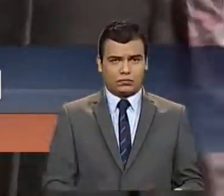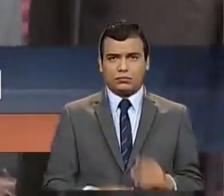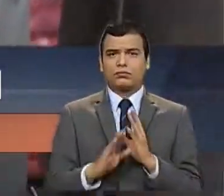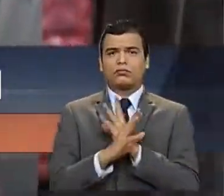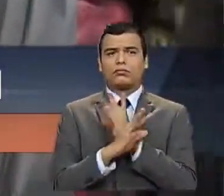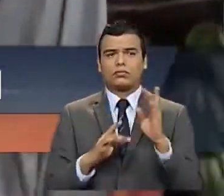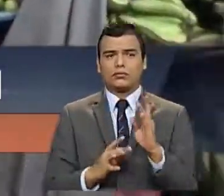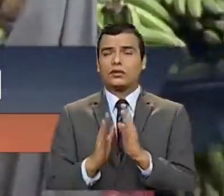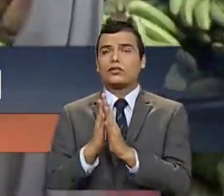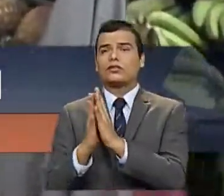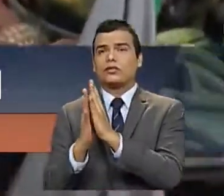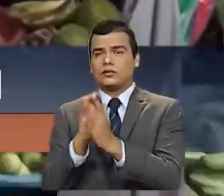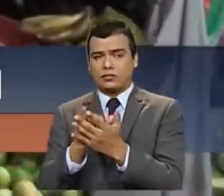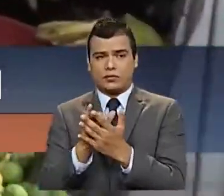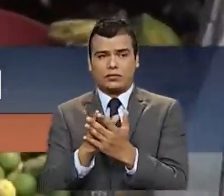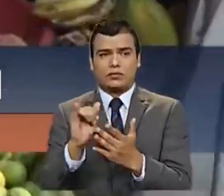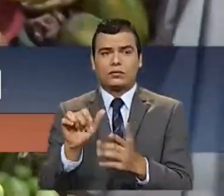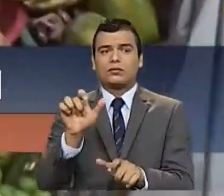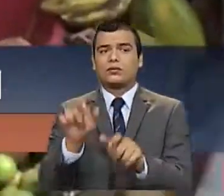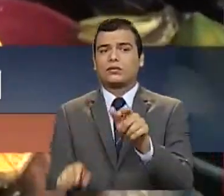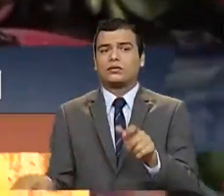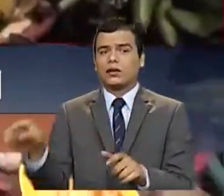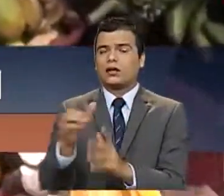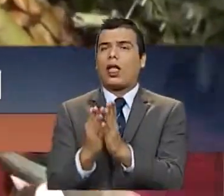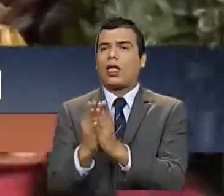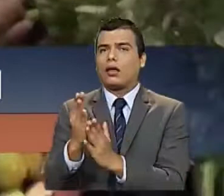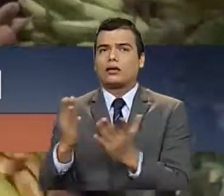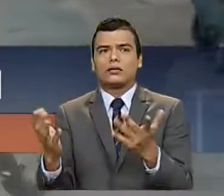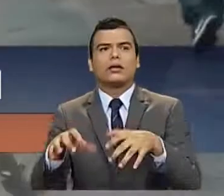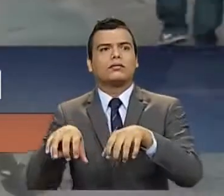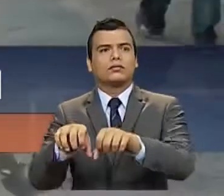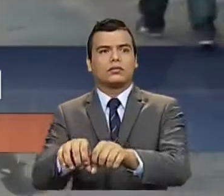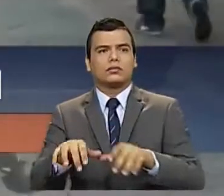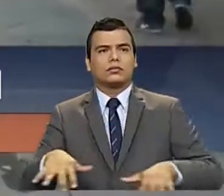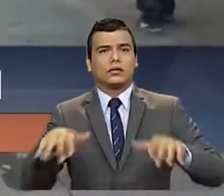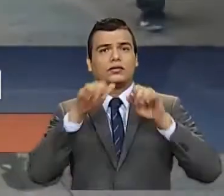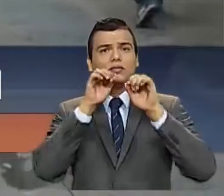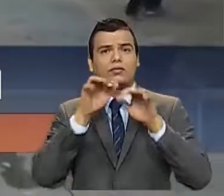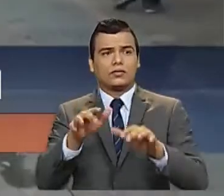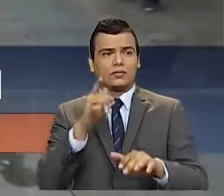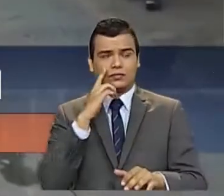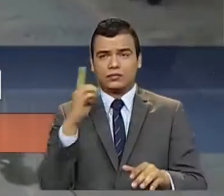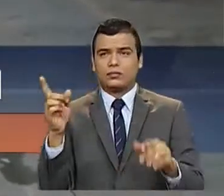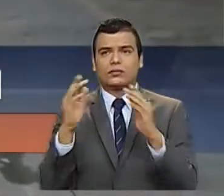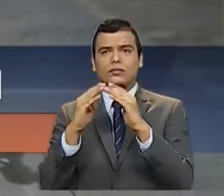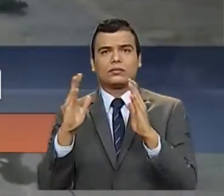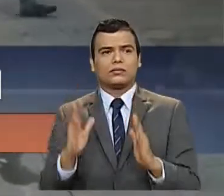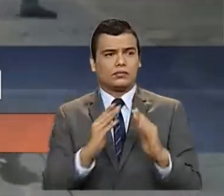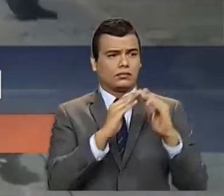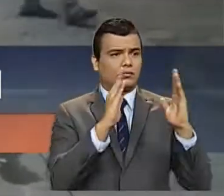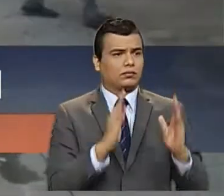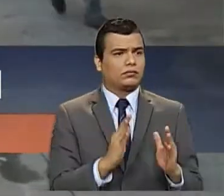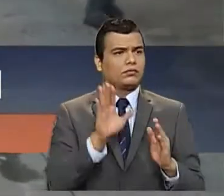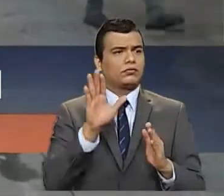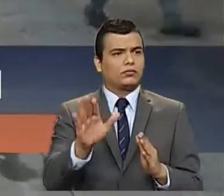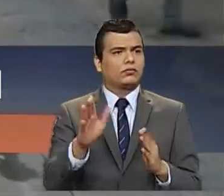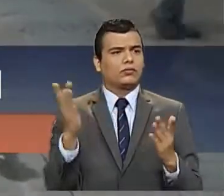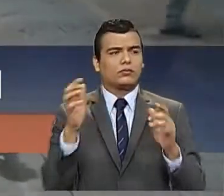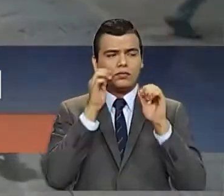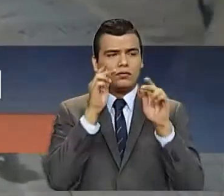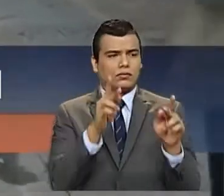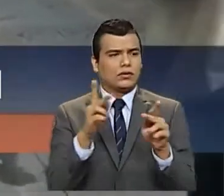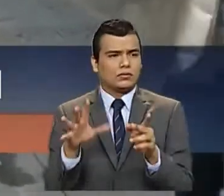La idea de la administración municipal es recuperar el espacio público. Observan ustedes que estas casetas fueron habilitadas para que los vendedores pudieran